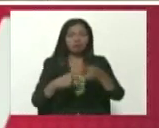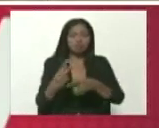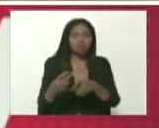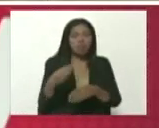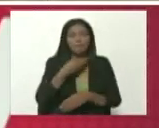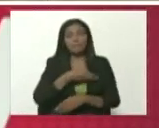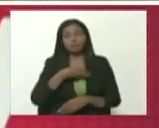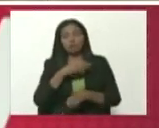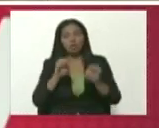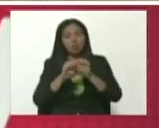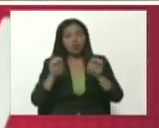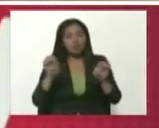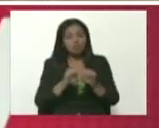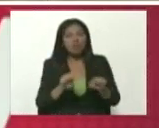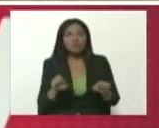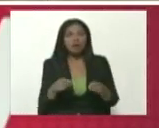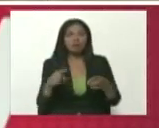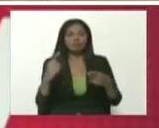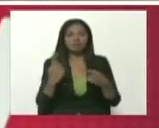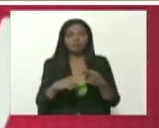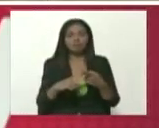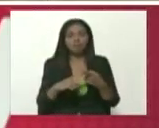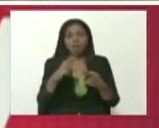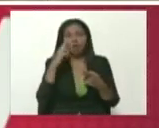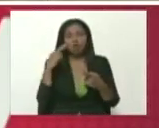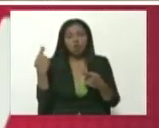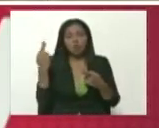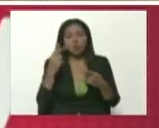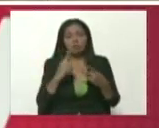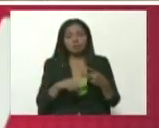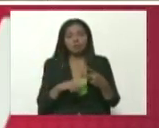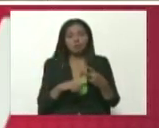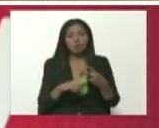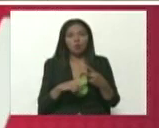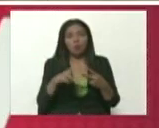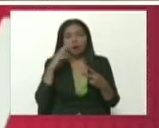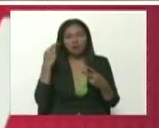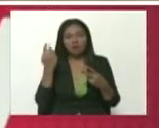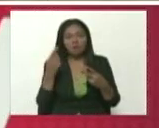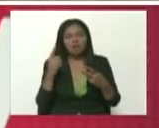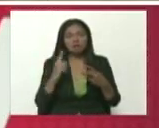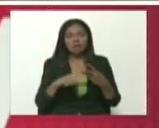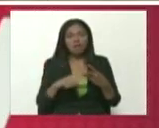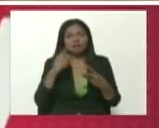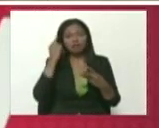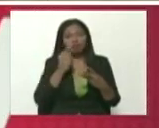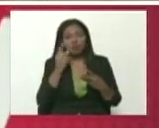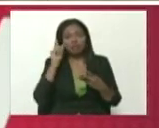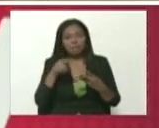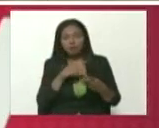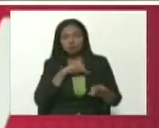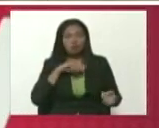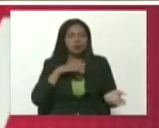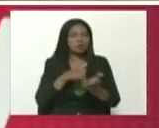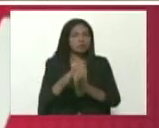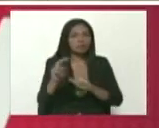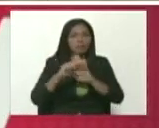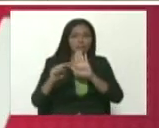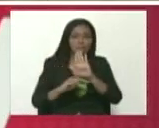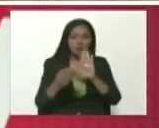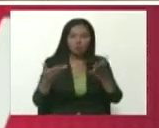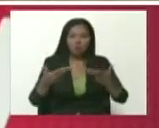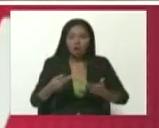misiones educativas, con la misión Robinson, con la misión Riva y con la misión Sucre, estaremos dando garantía a la instrucción que usted nos ha